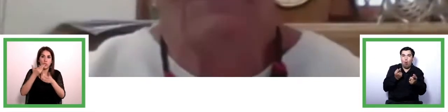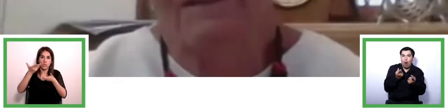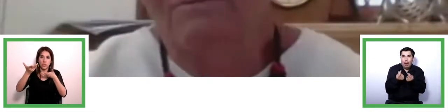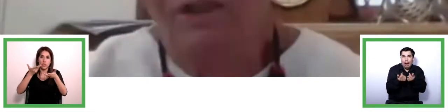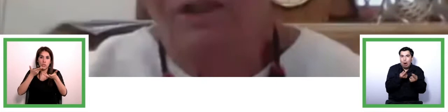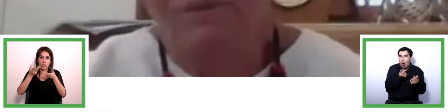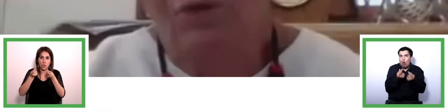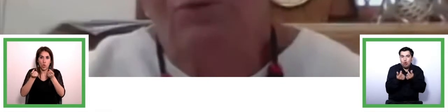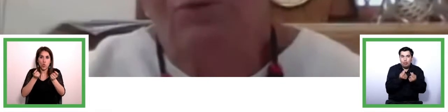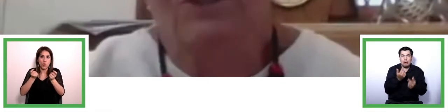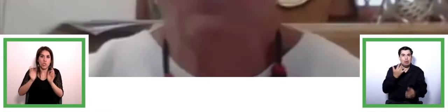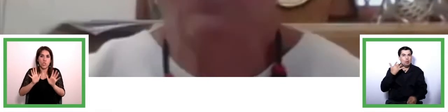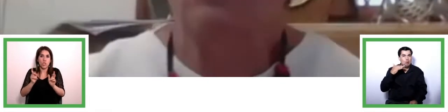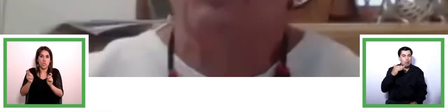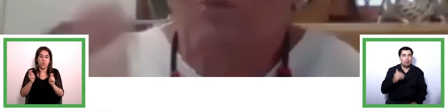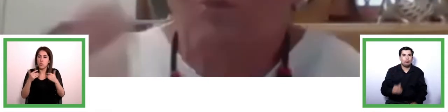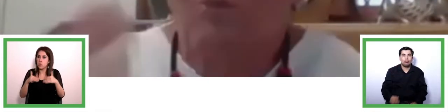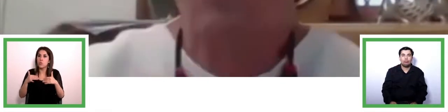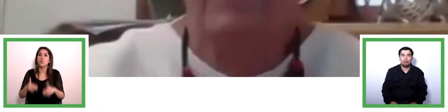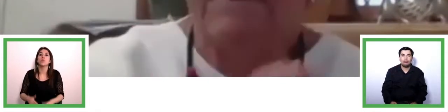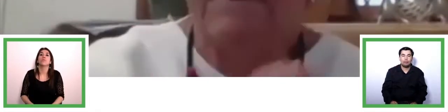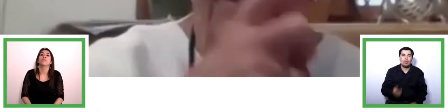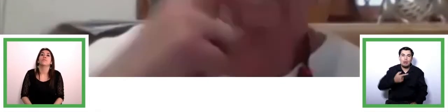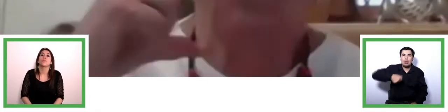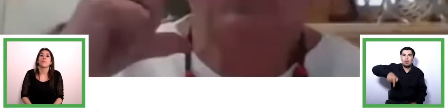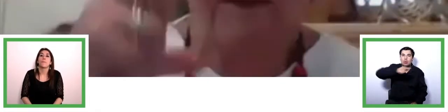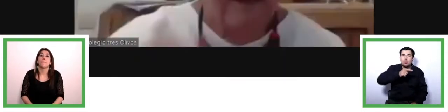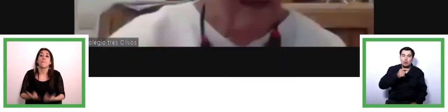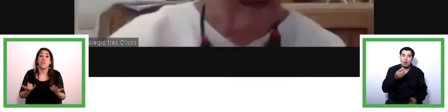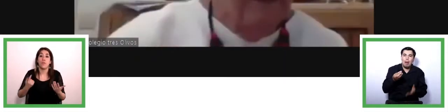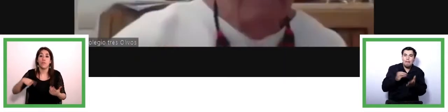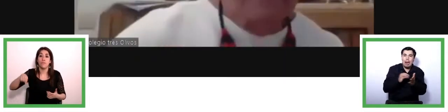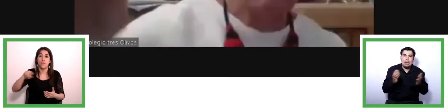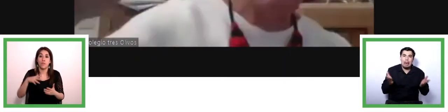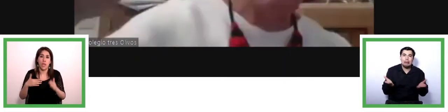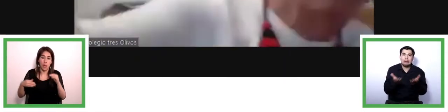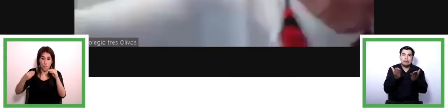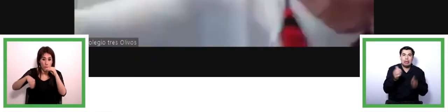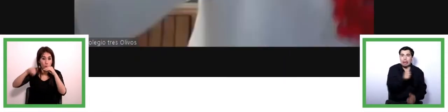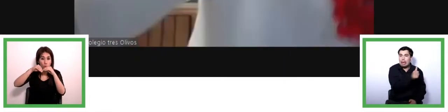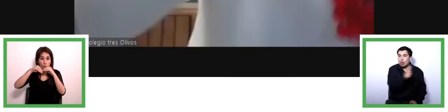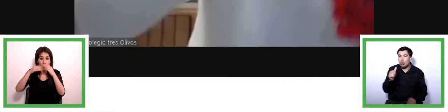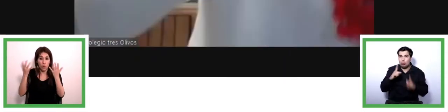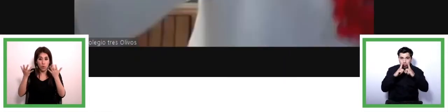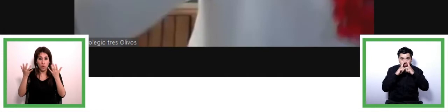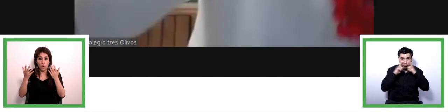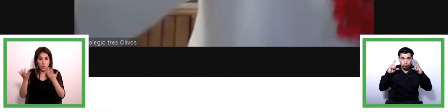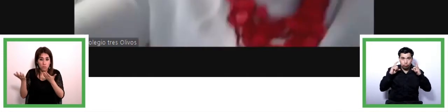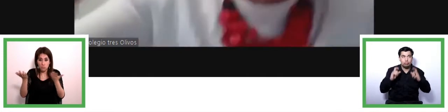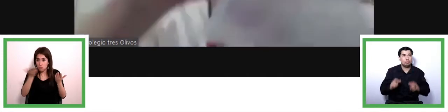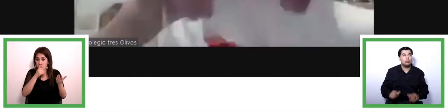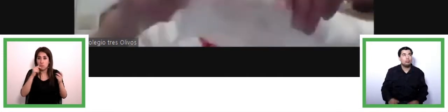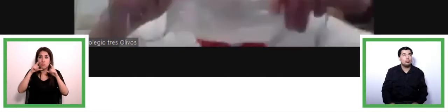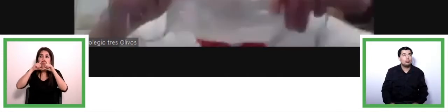tampoco no hemos hecho mucho hincapié en que todos llevan la mascarilla